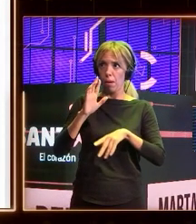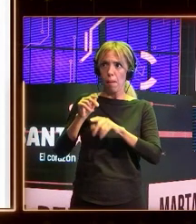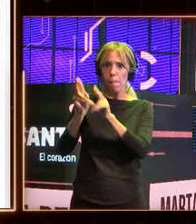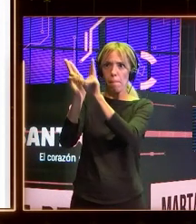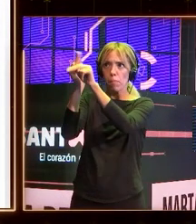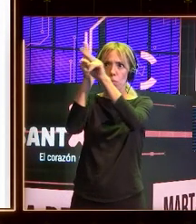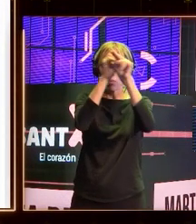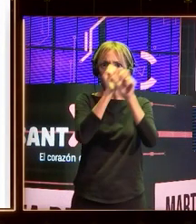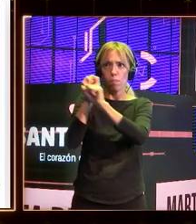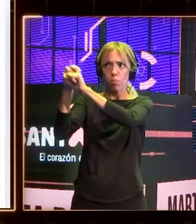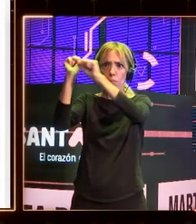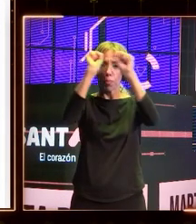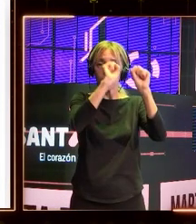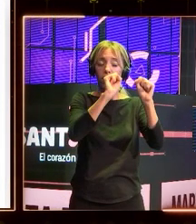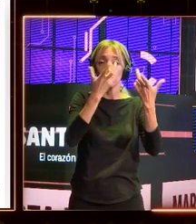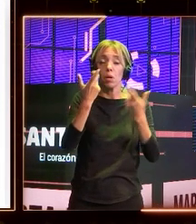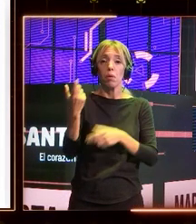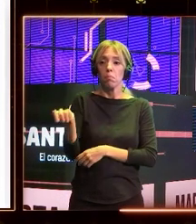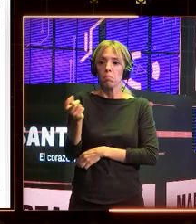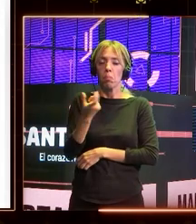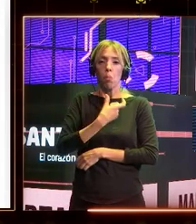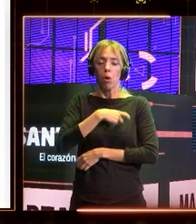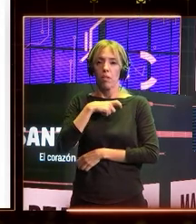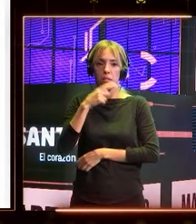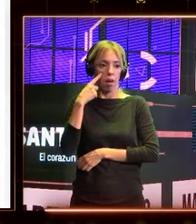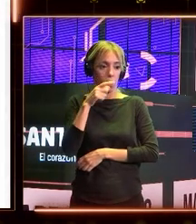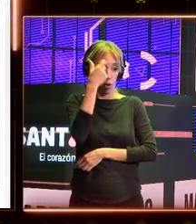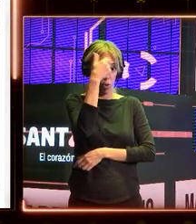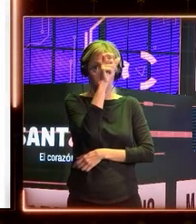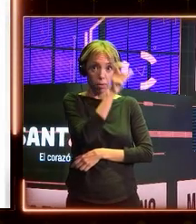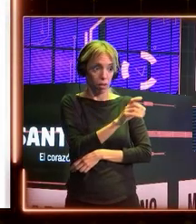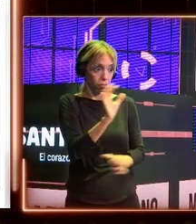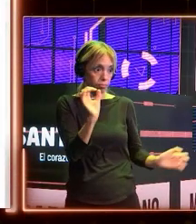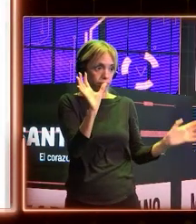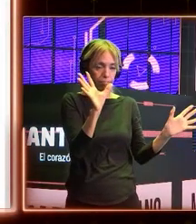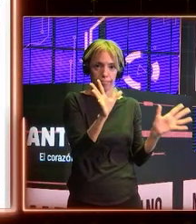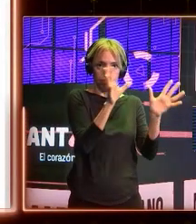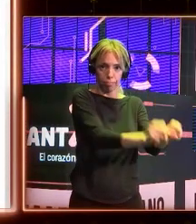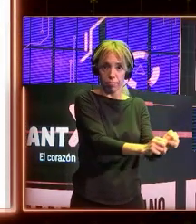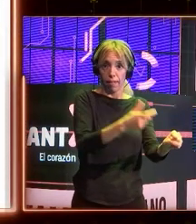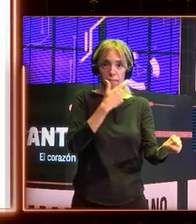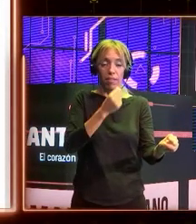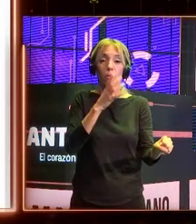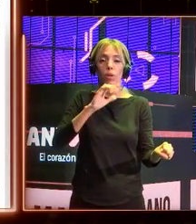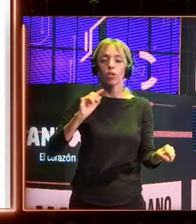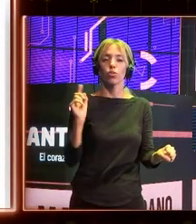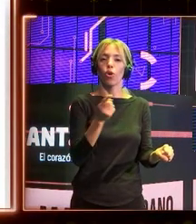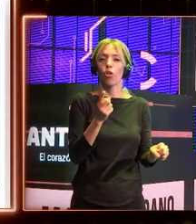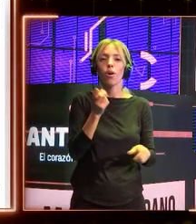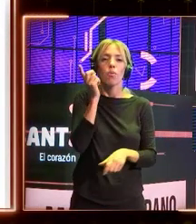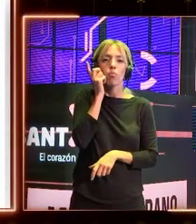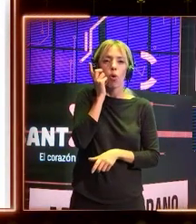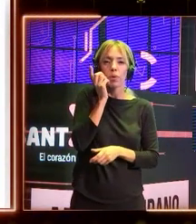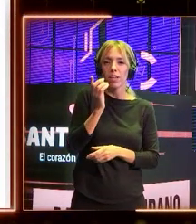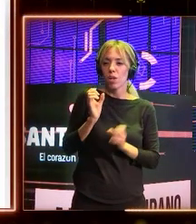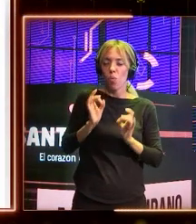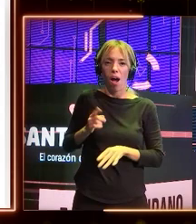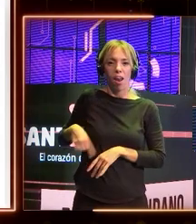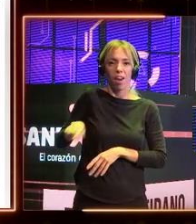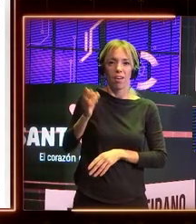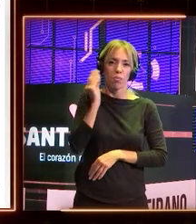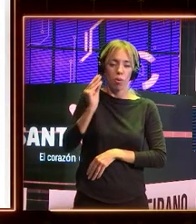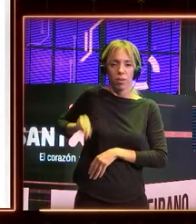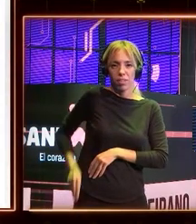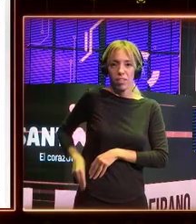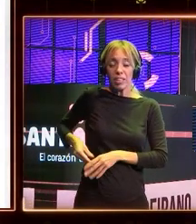policía le resultó verdaderamente fácil encontrar a Ronnie y a todos sus amigos porque todos tenían la misma clase de dispositivo en el bolsillo que estaba ofreciendo